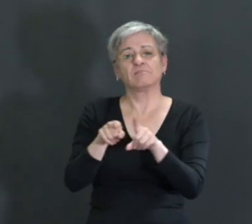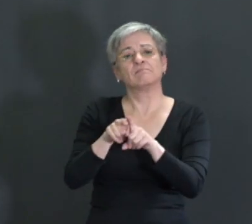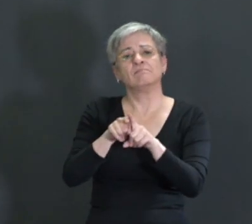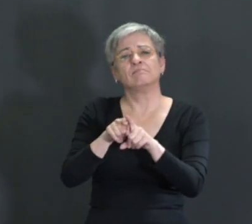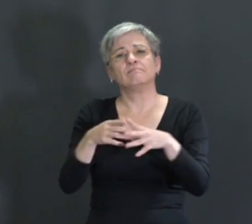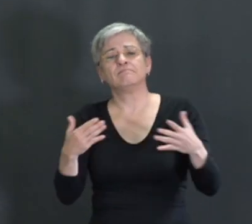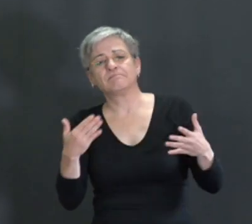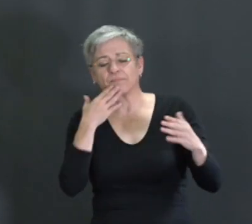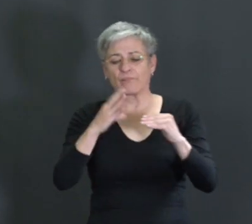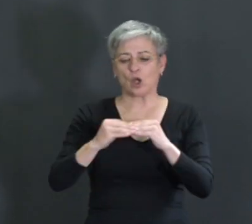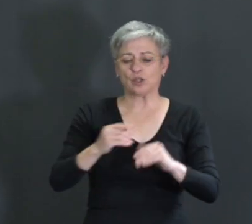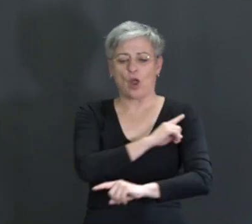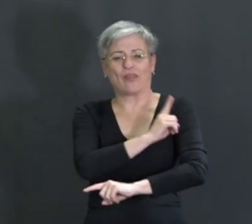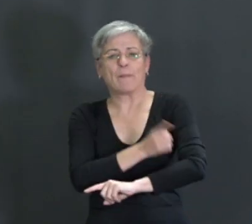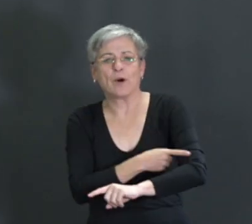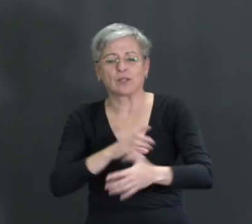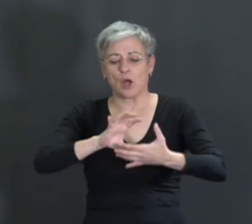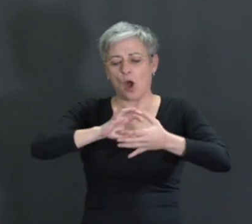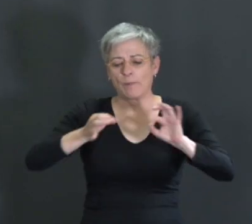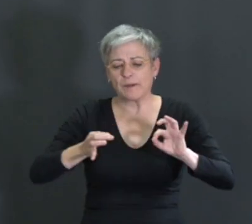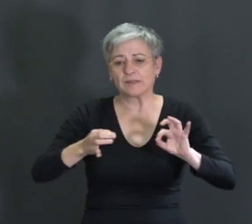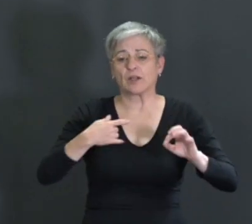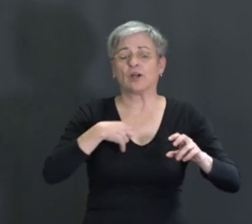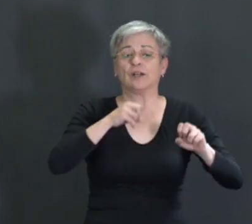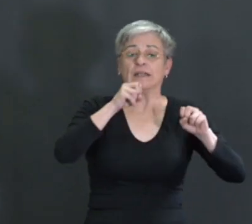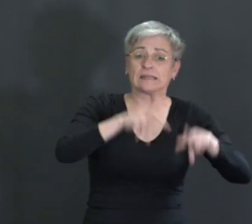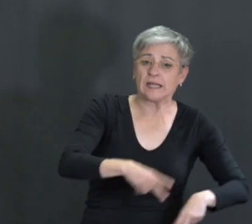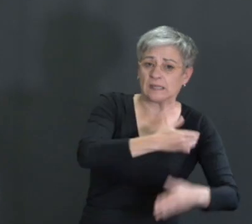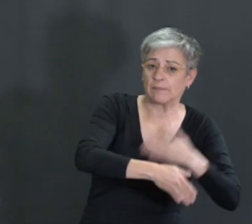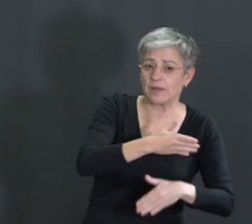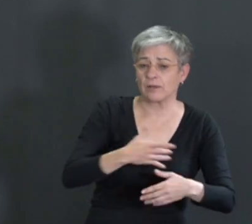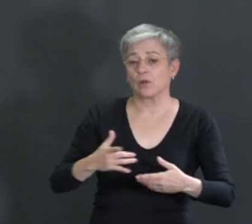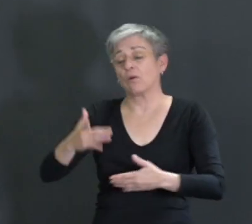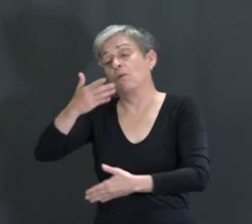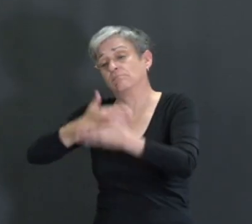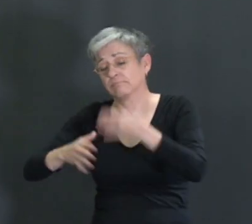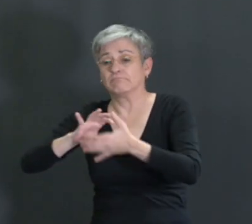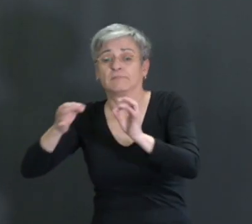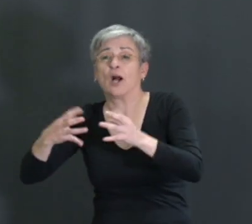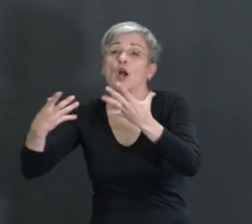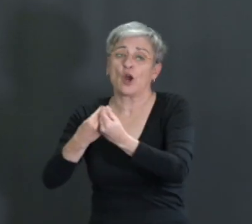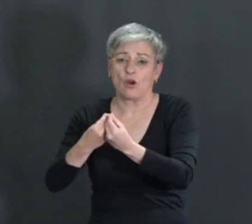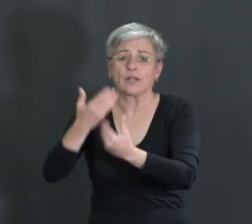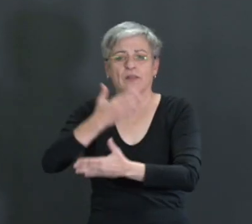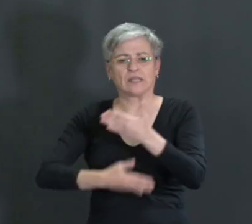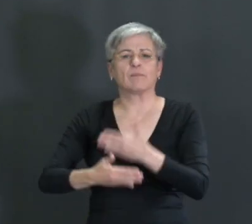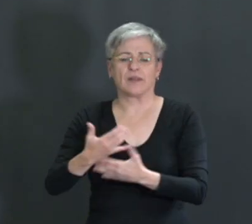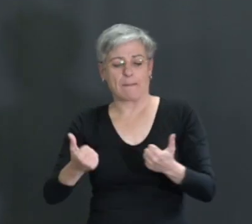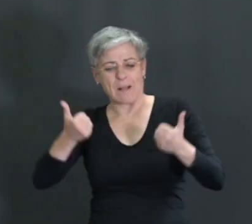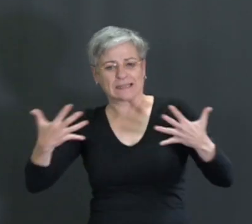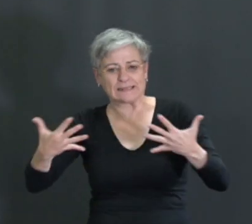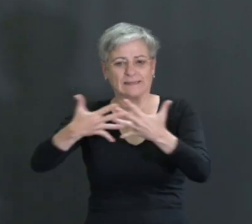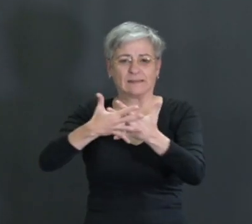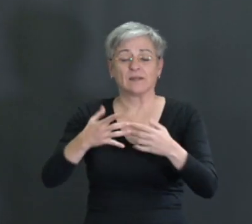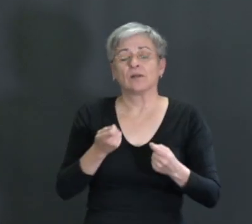son deportistas olímpicos sin discapacidad y deportistas paralímpicos con discapacidad. Por lo tanto, sí